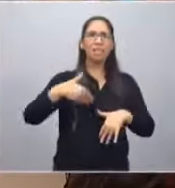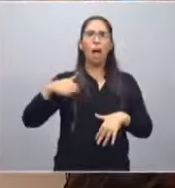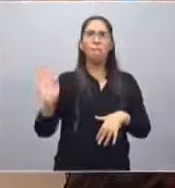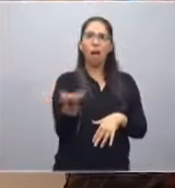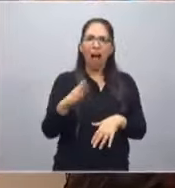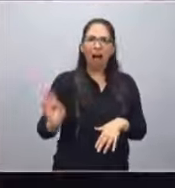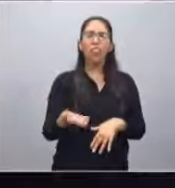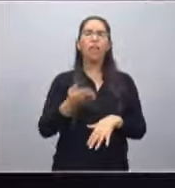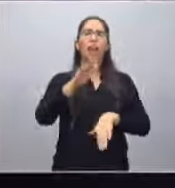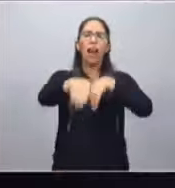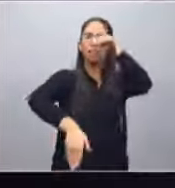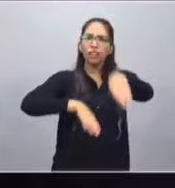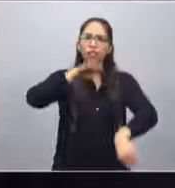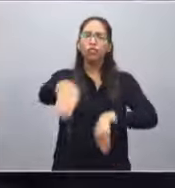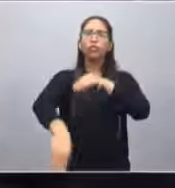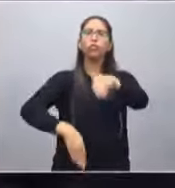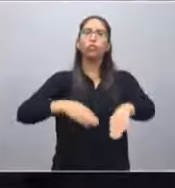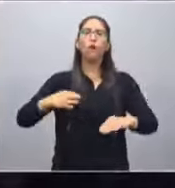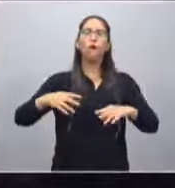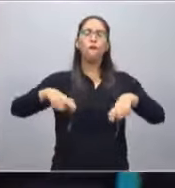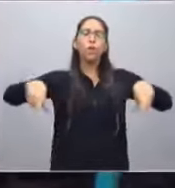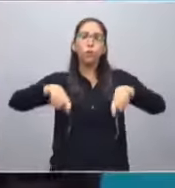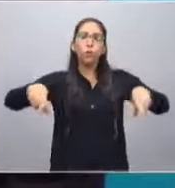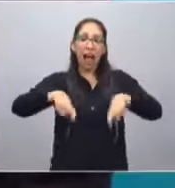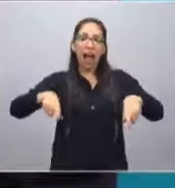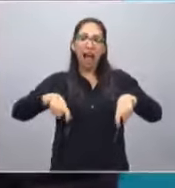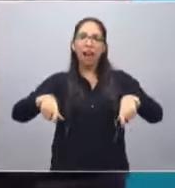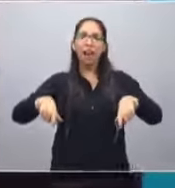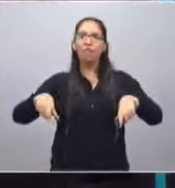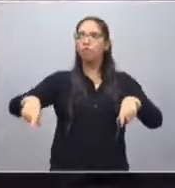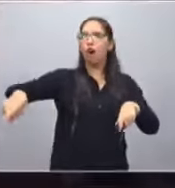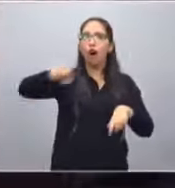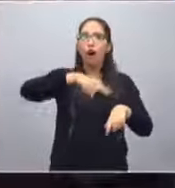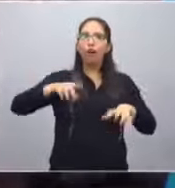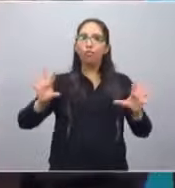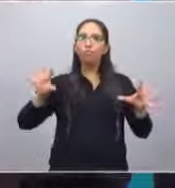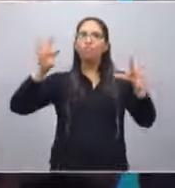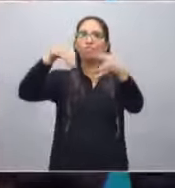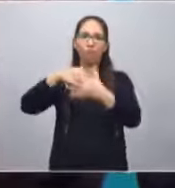natación futsal ahí se van acomodando para la